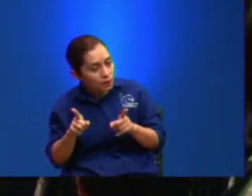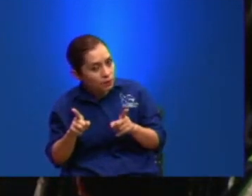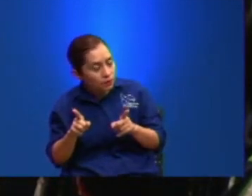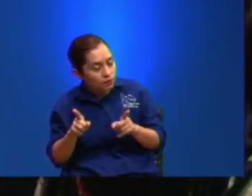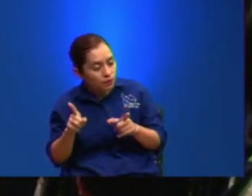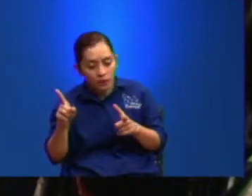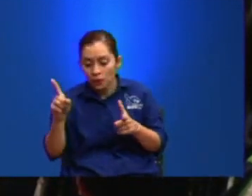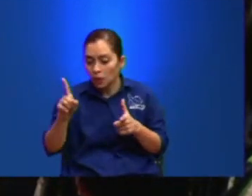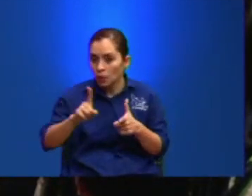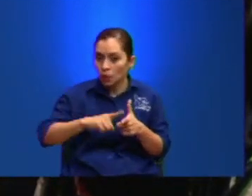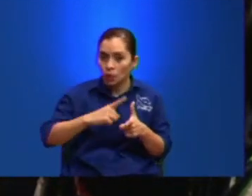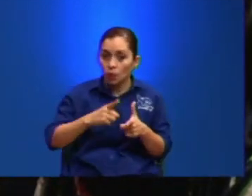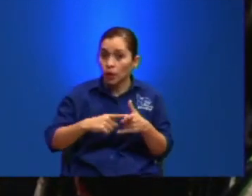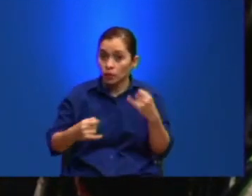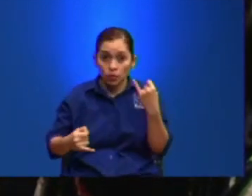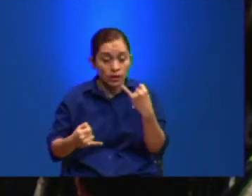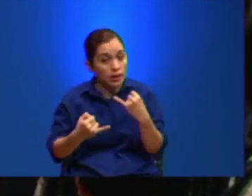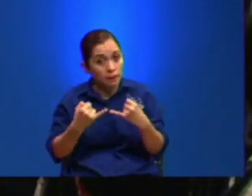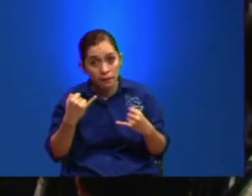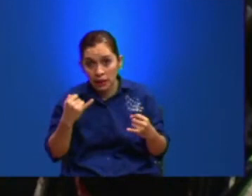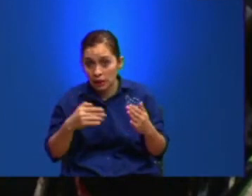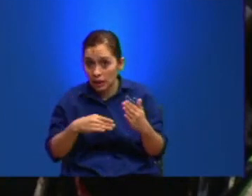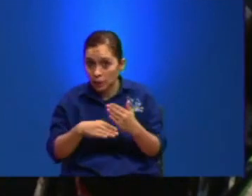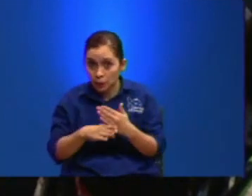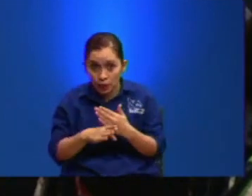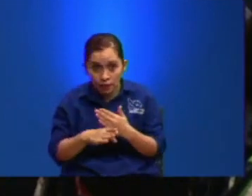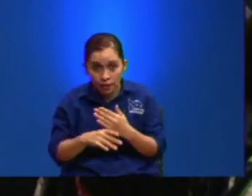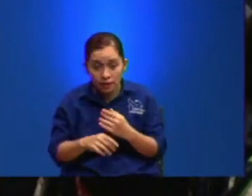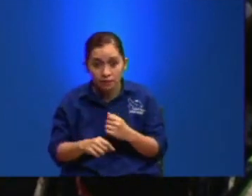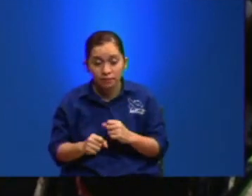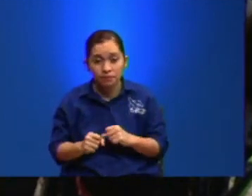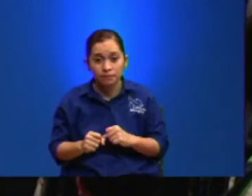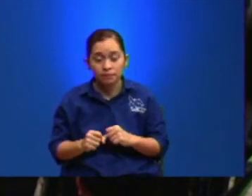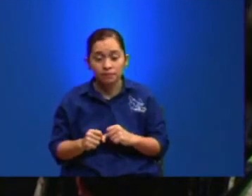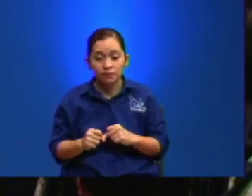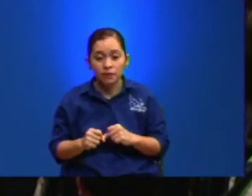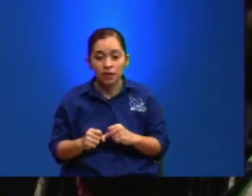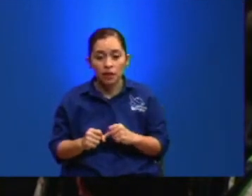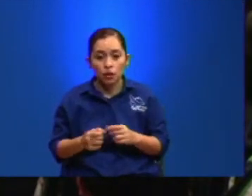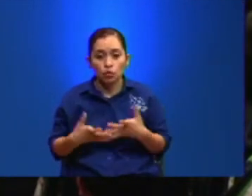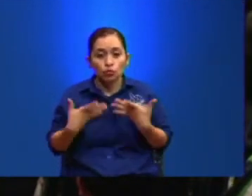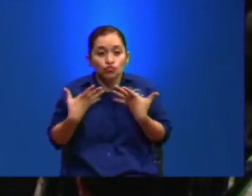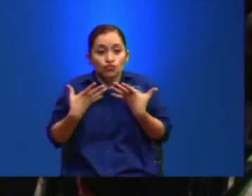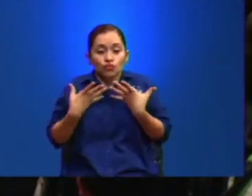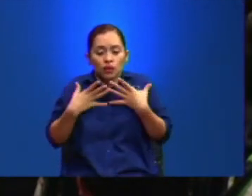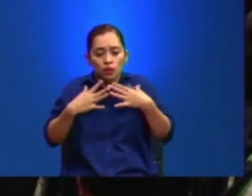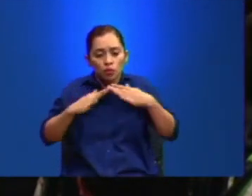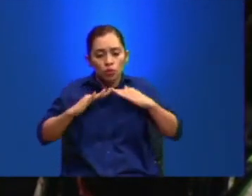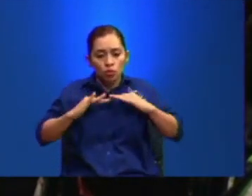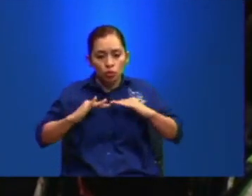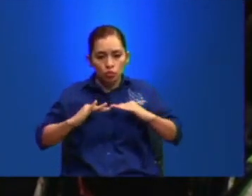cuando se acaba la prueba como que la adrenalina baja